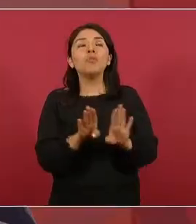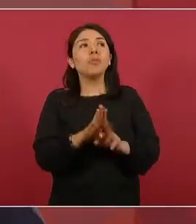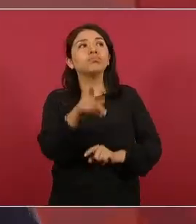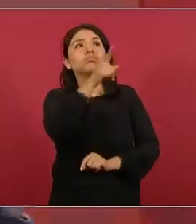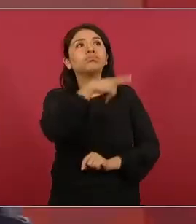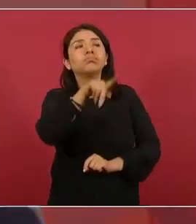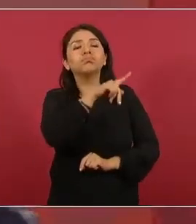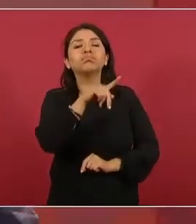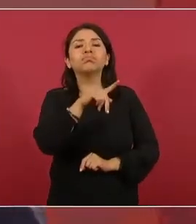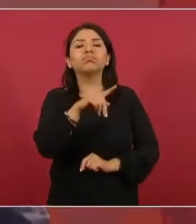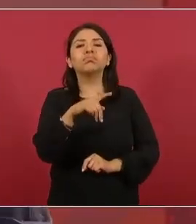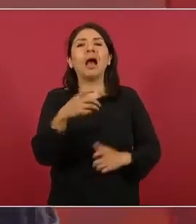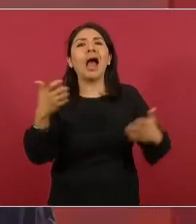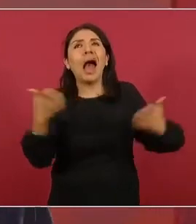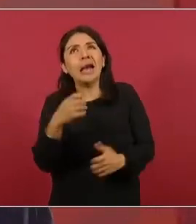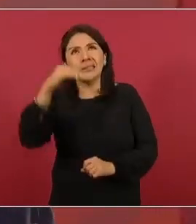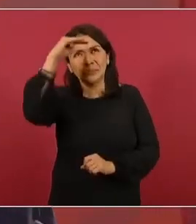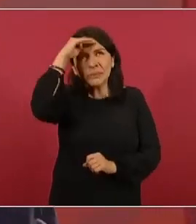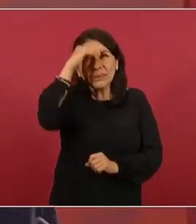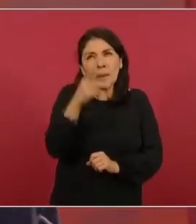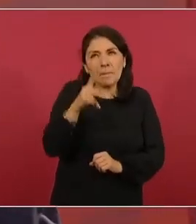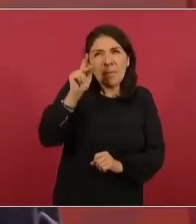hacer estrategias,